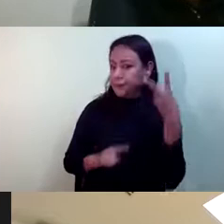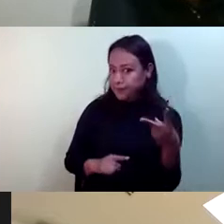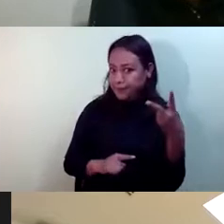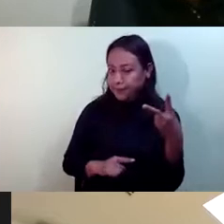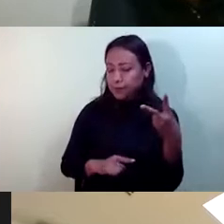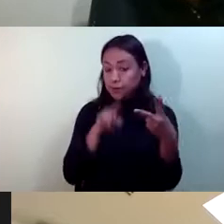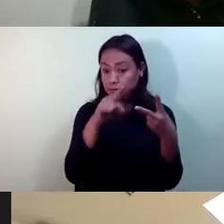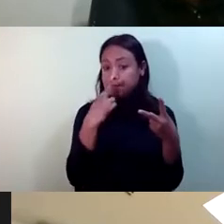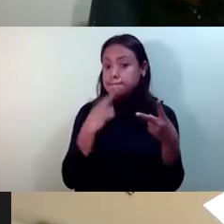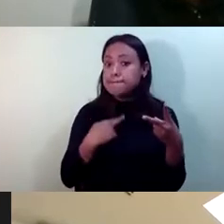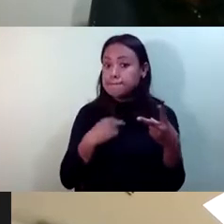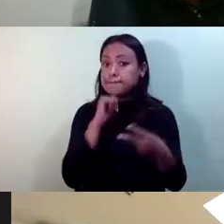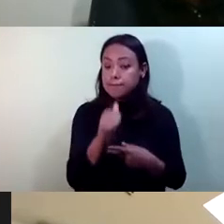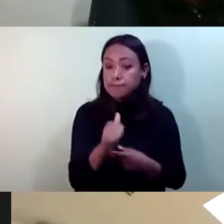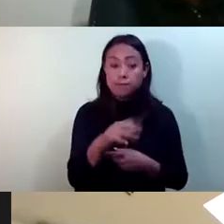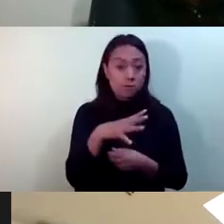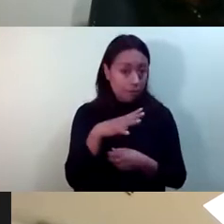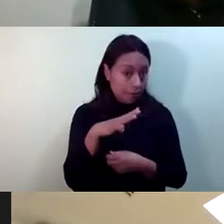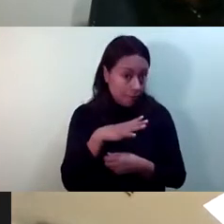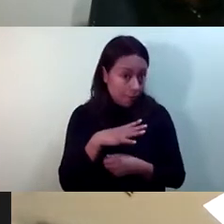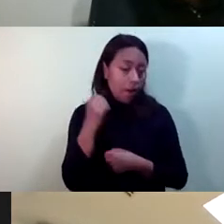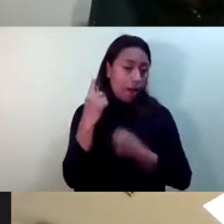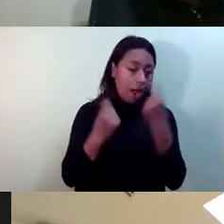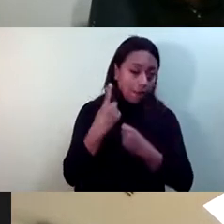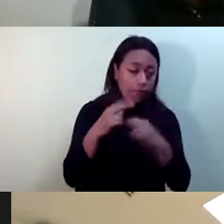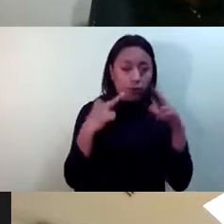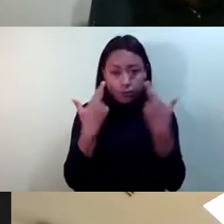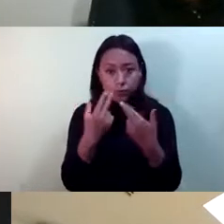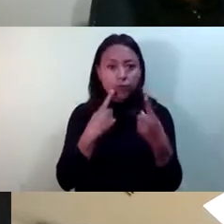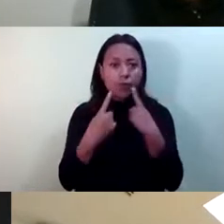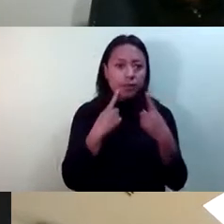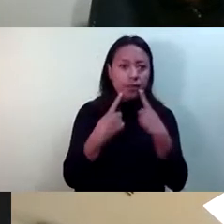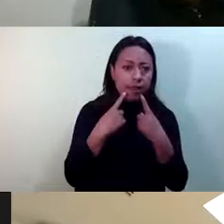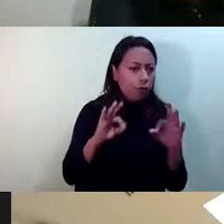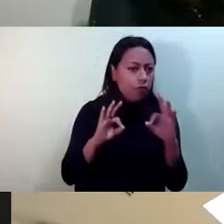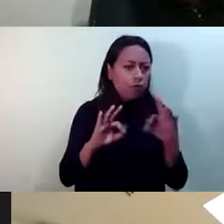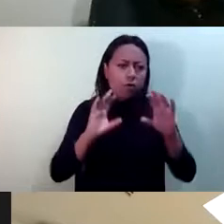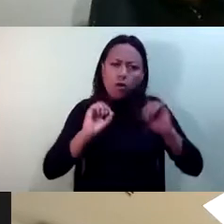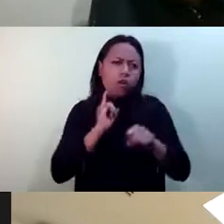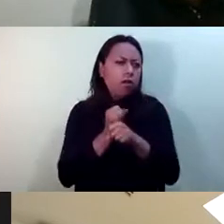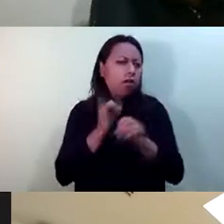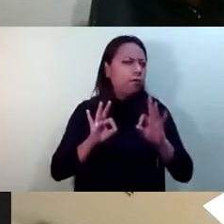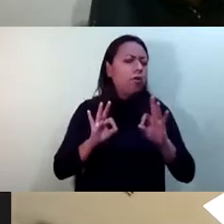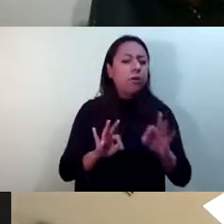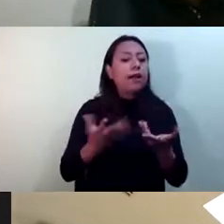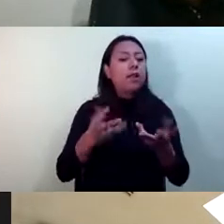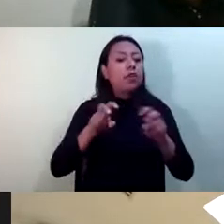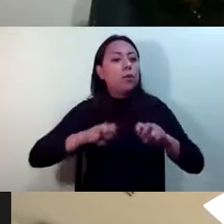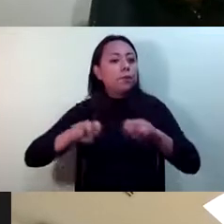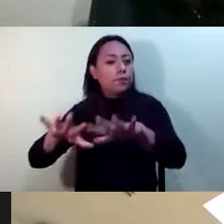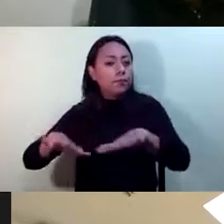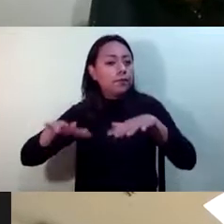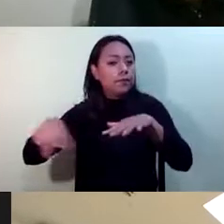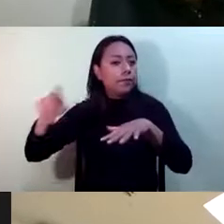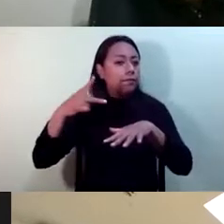hubo alguna reunión, diálogo formal o informal con el Pleno de Magistrados. Si la